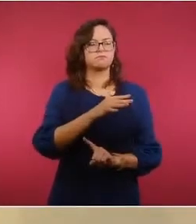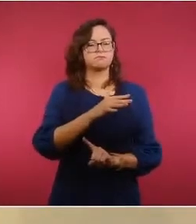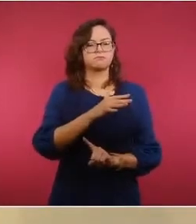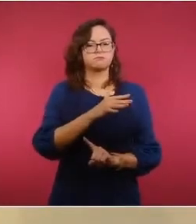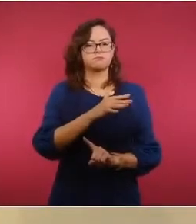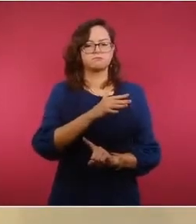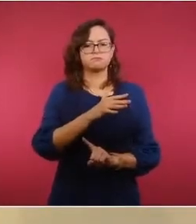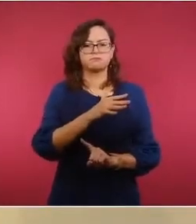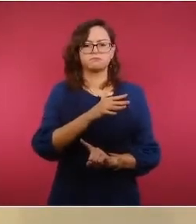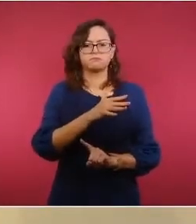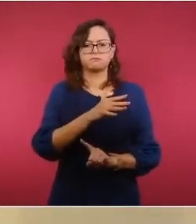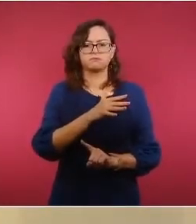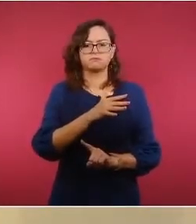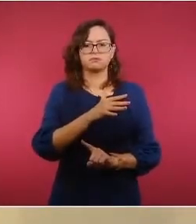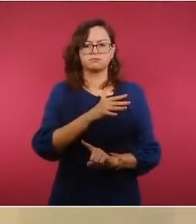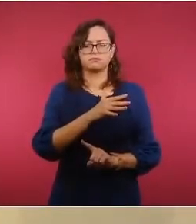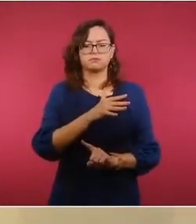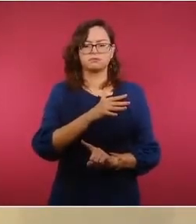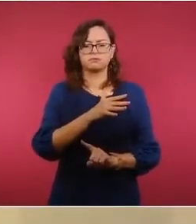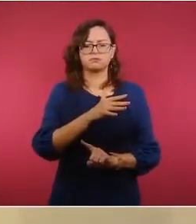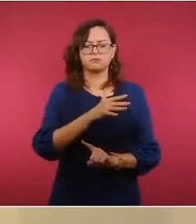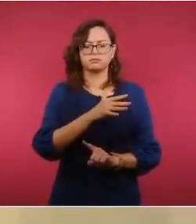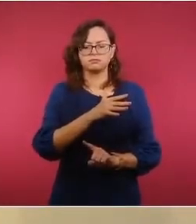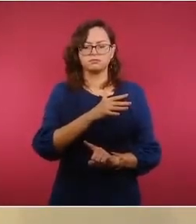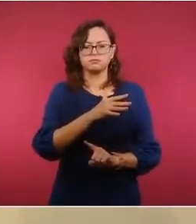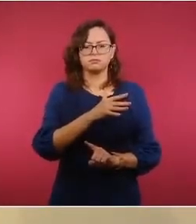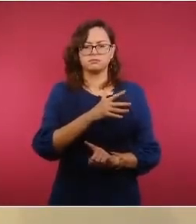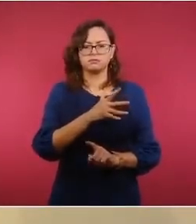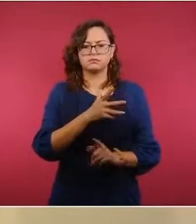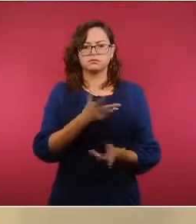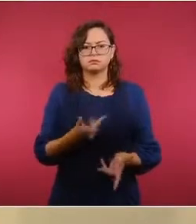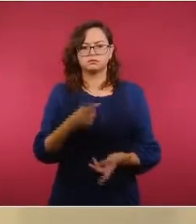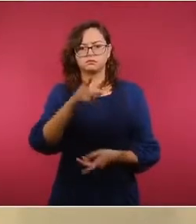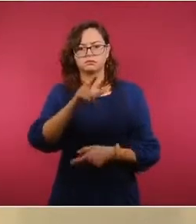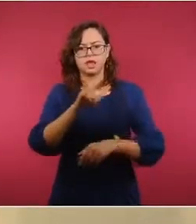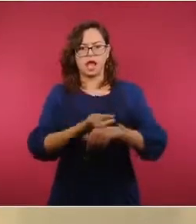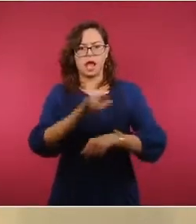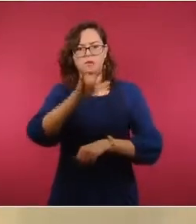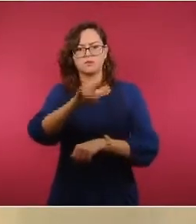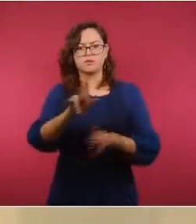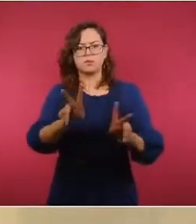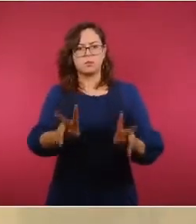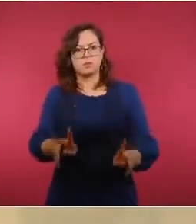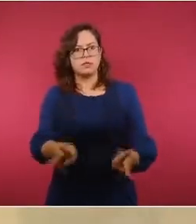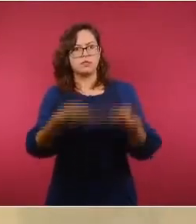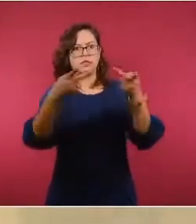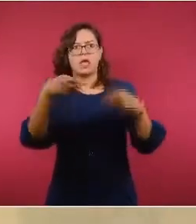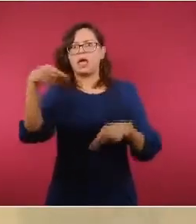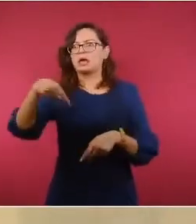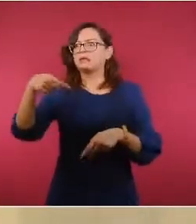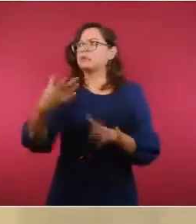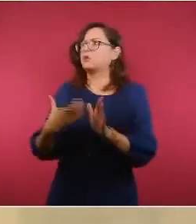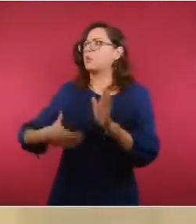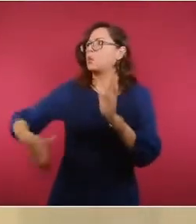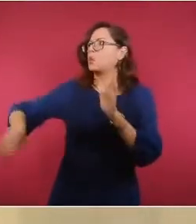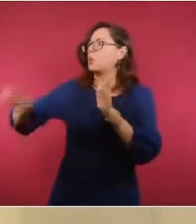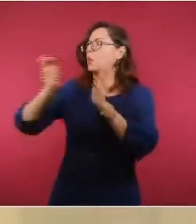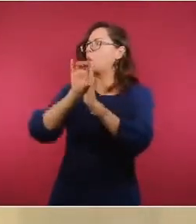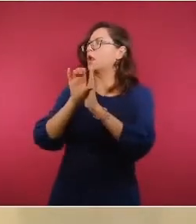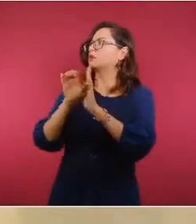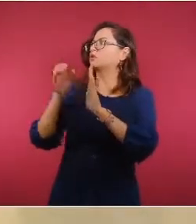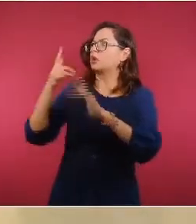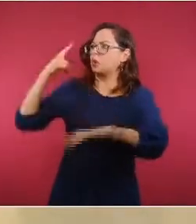¿qué uso se le daría después de la venta de este avión al hangar presidencial? Bueno,